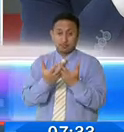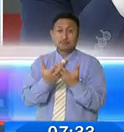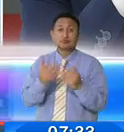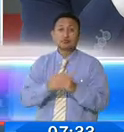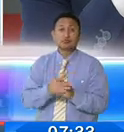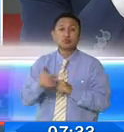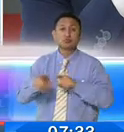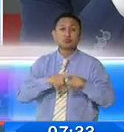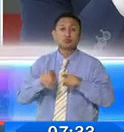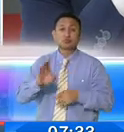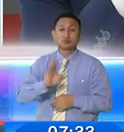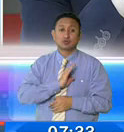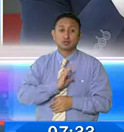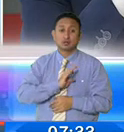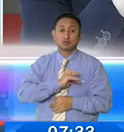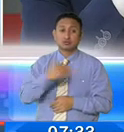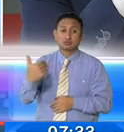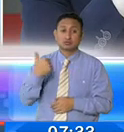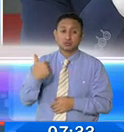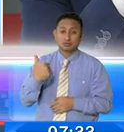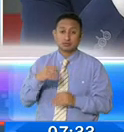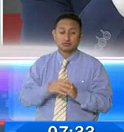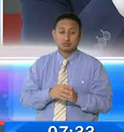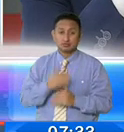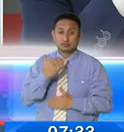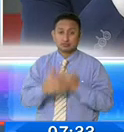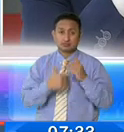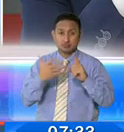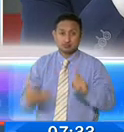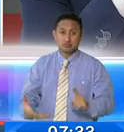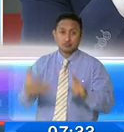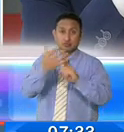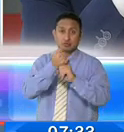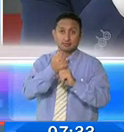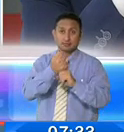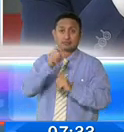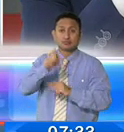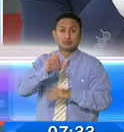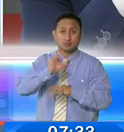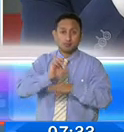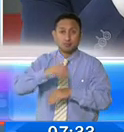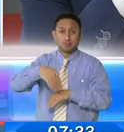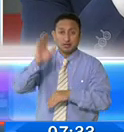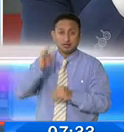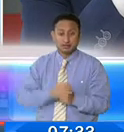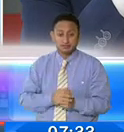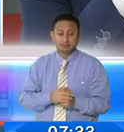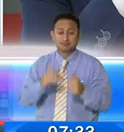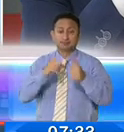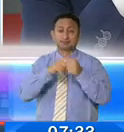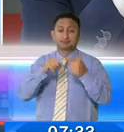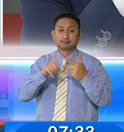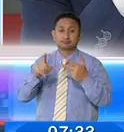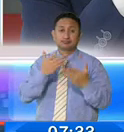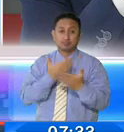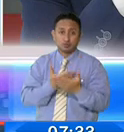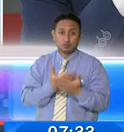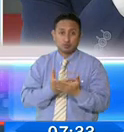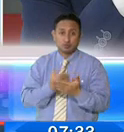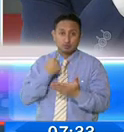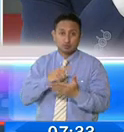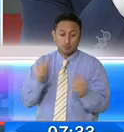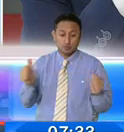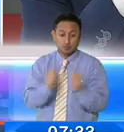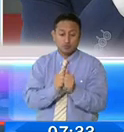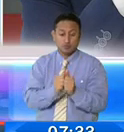tengan un alcance mayor a un mayor número de ecuatorianos? Esos son los tres ejes que nos hemos planteado. En Juntos por el Trabajo